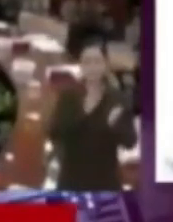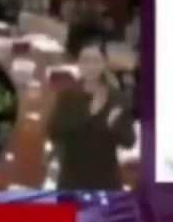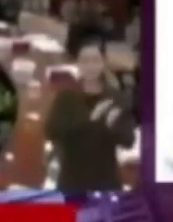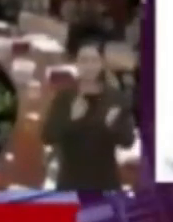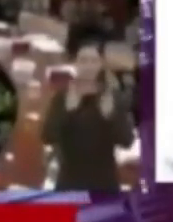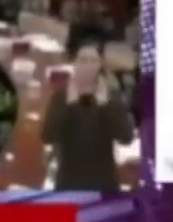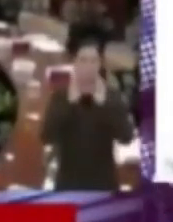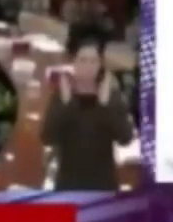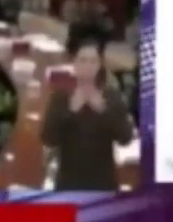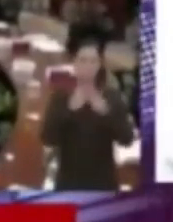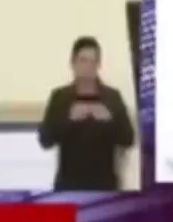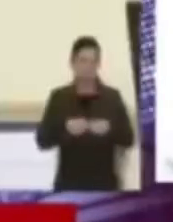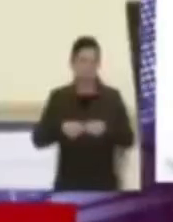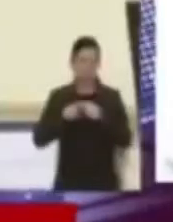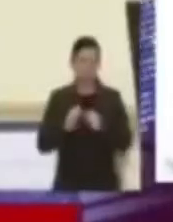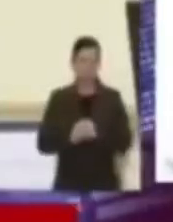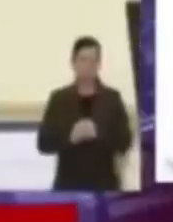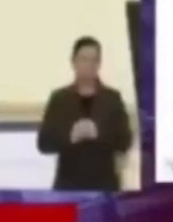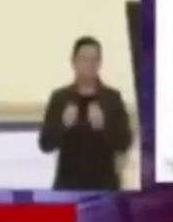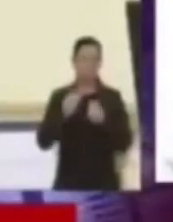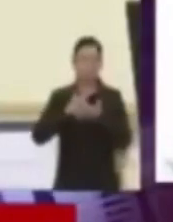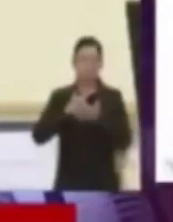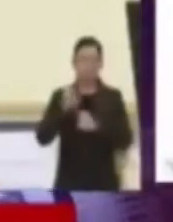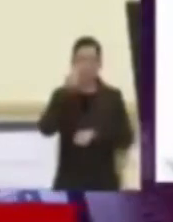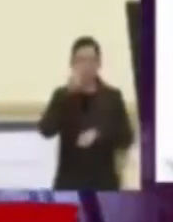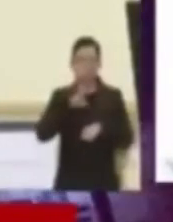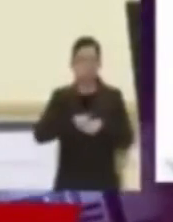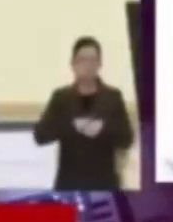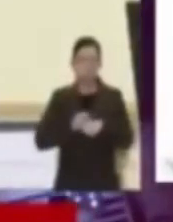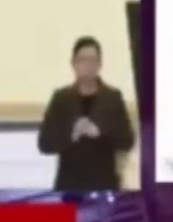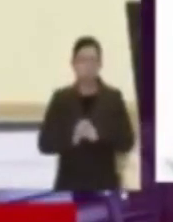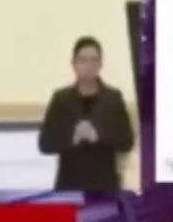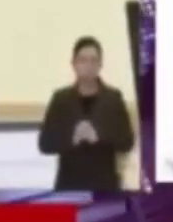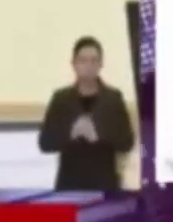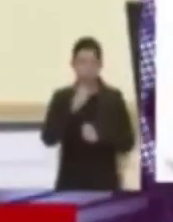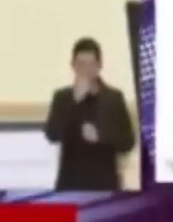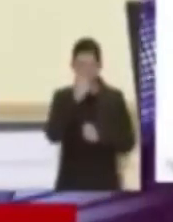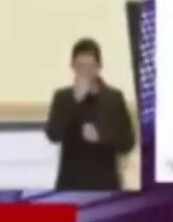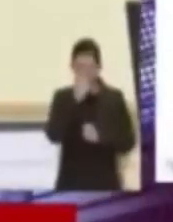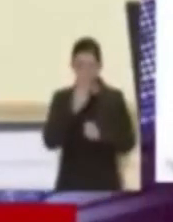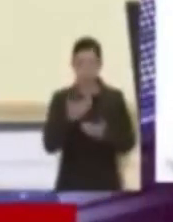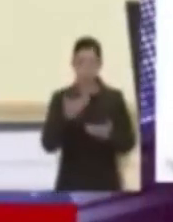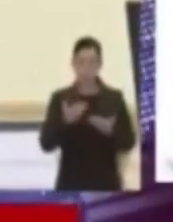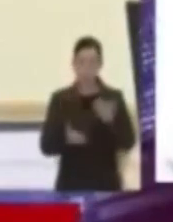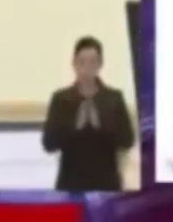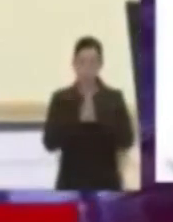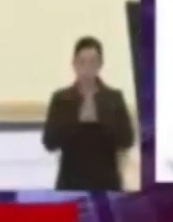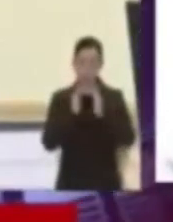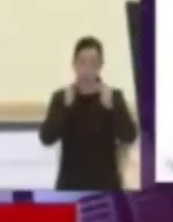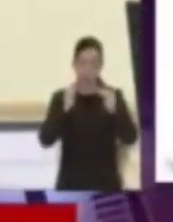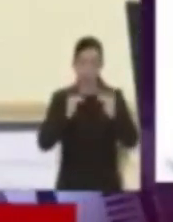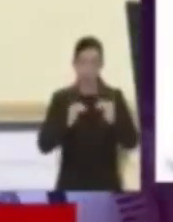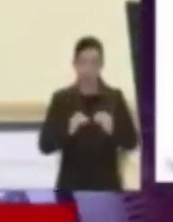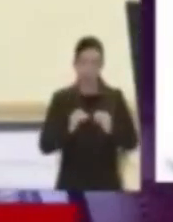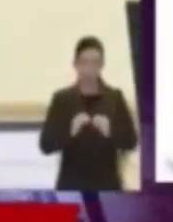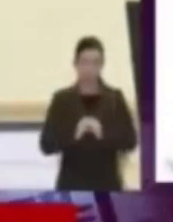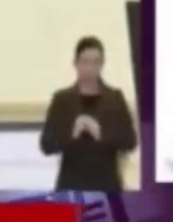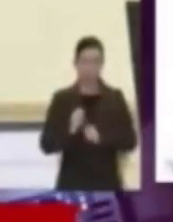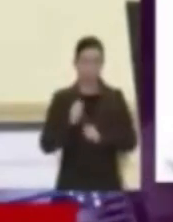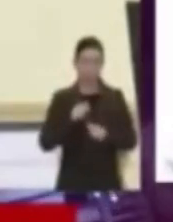consolidan esto, que además sé por fuentes que tuvieron acceso a esa negociación, que hay una negociación con el